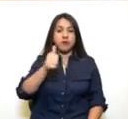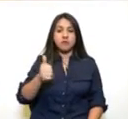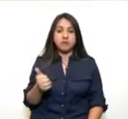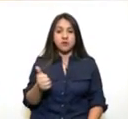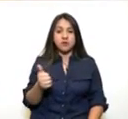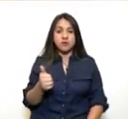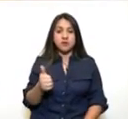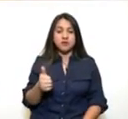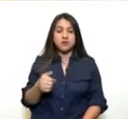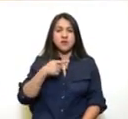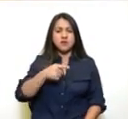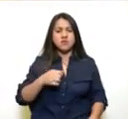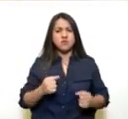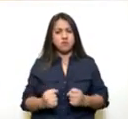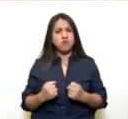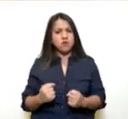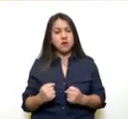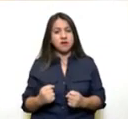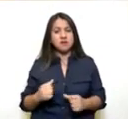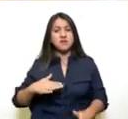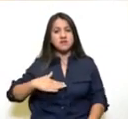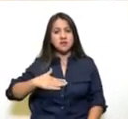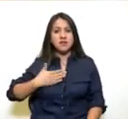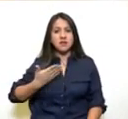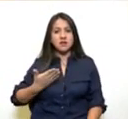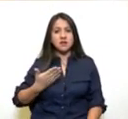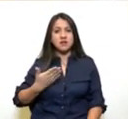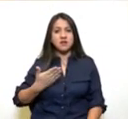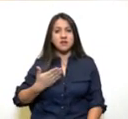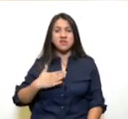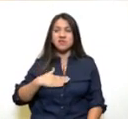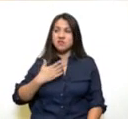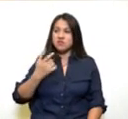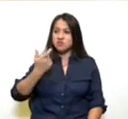y eso es súper fuerte sentirse pobre